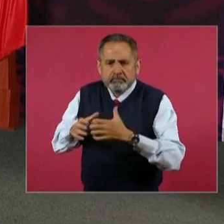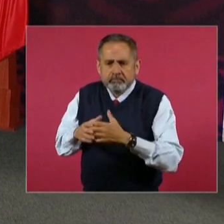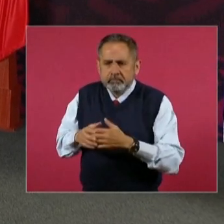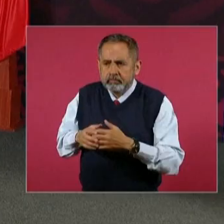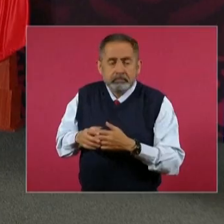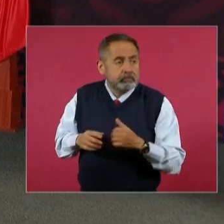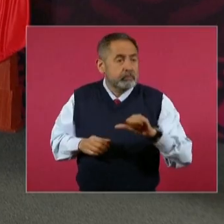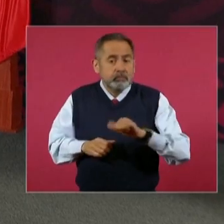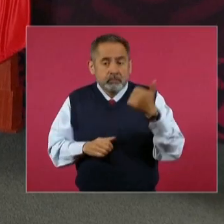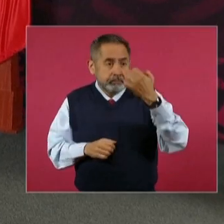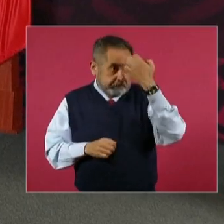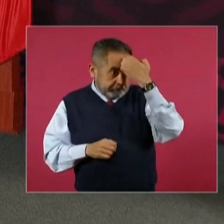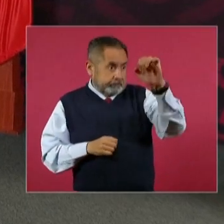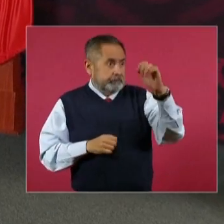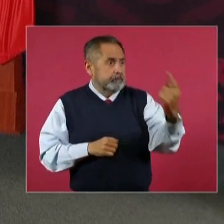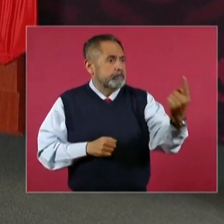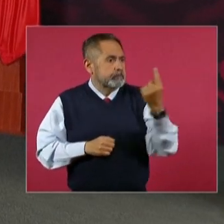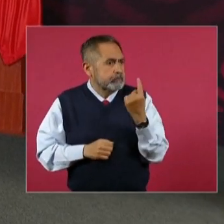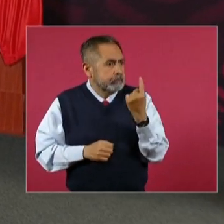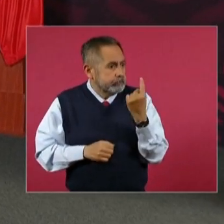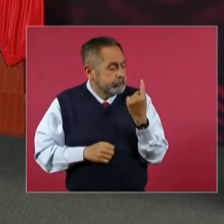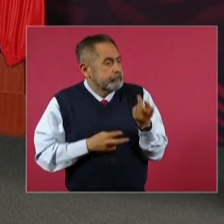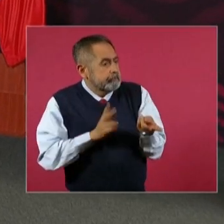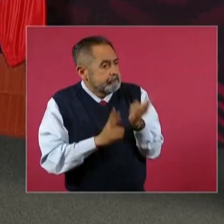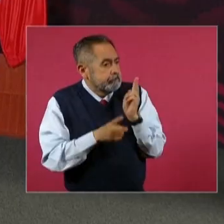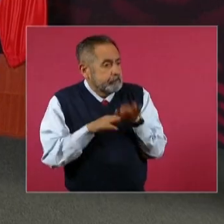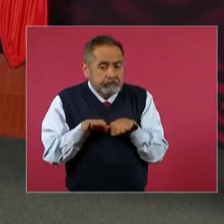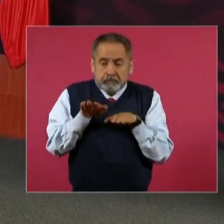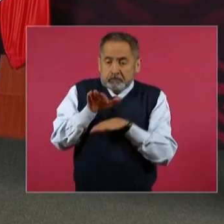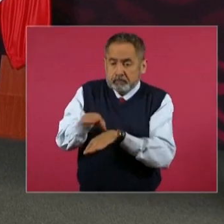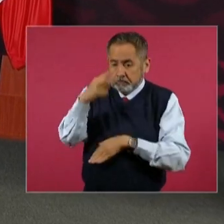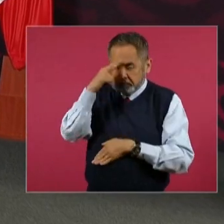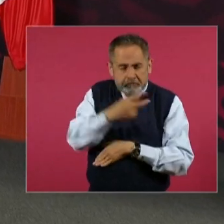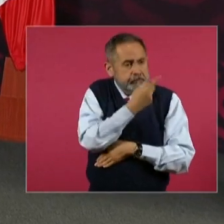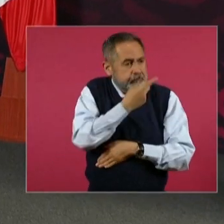pueden venir este